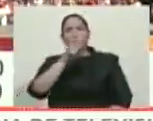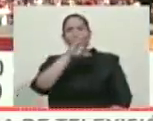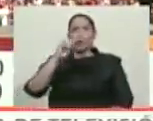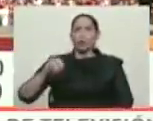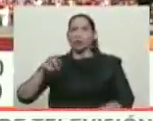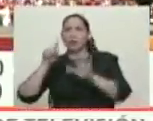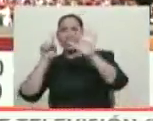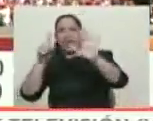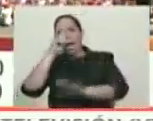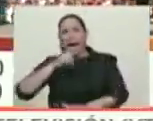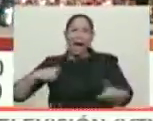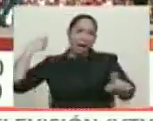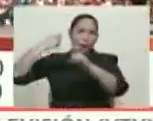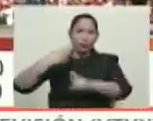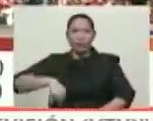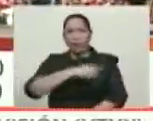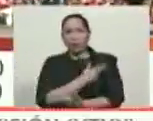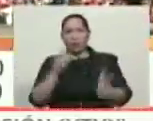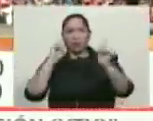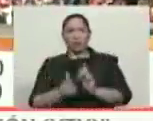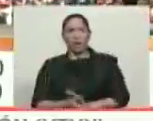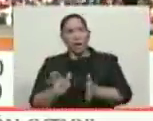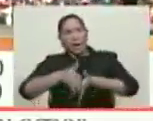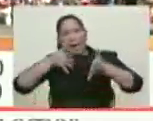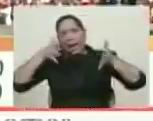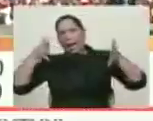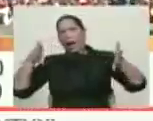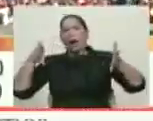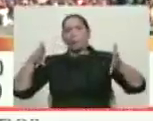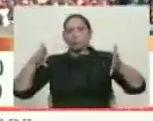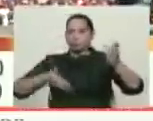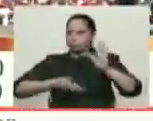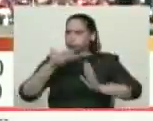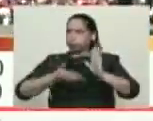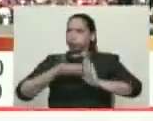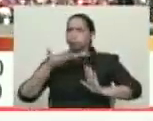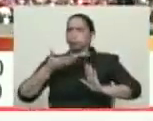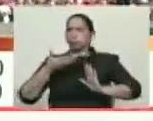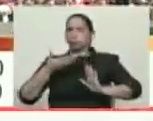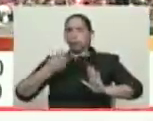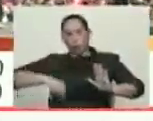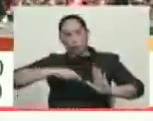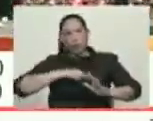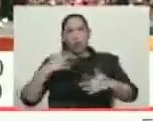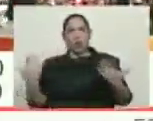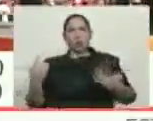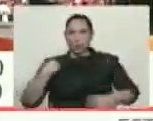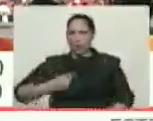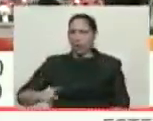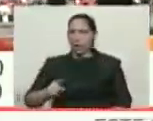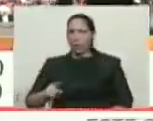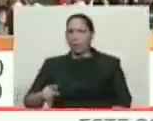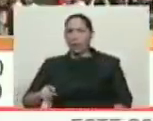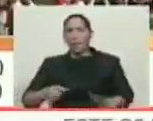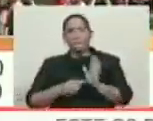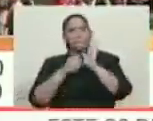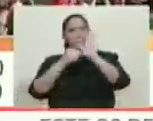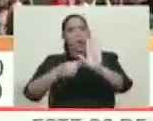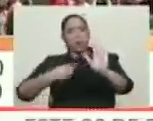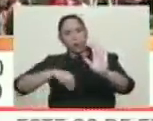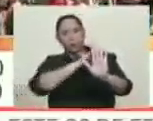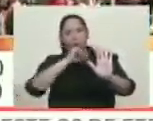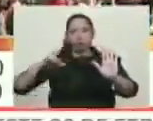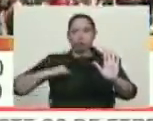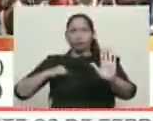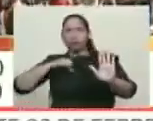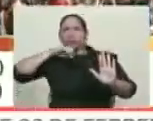nuestros libertadores. Es una gracia divina que tengamos nosotros la posibilidad de demostrar lo que somos